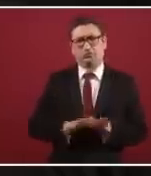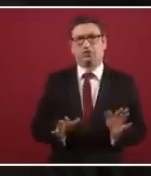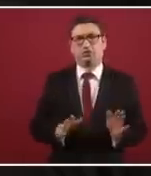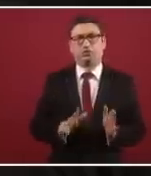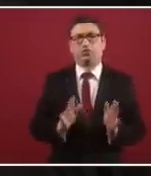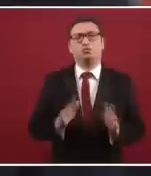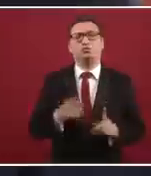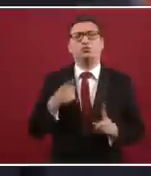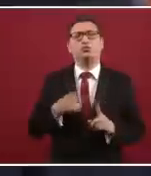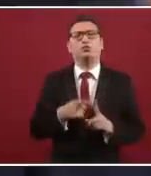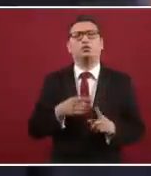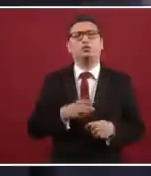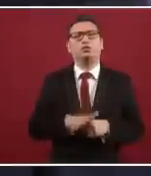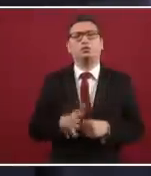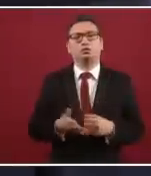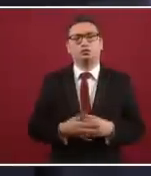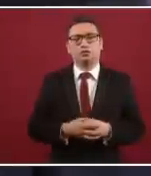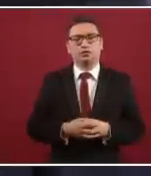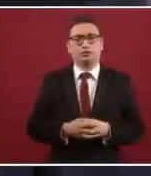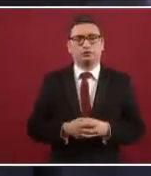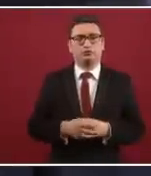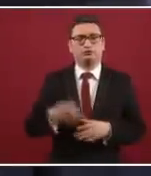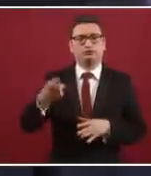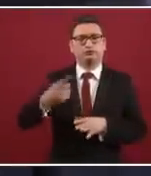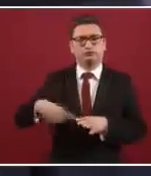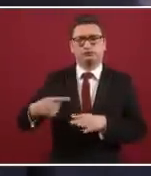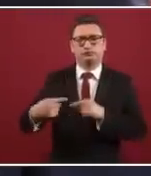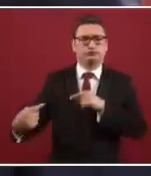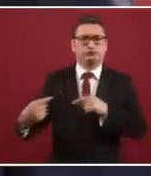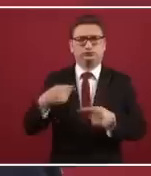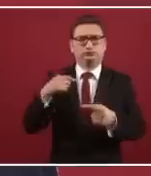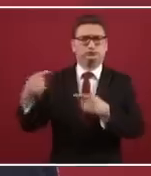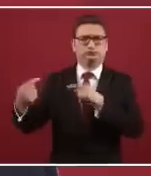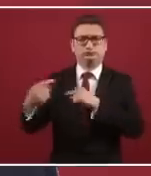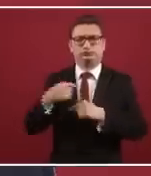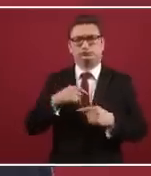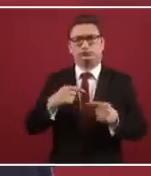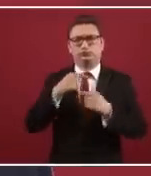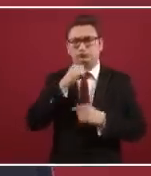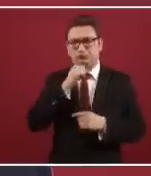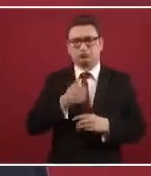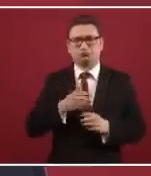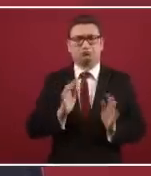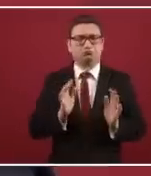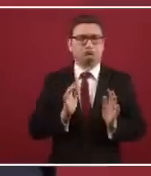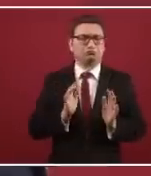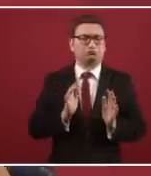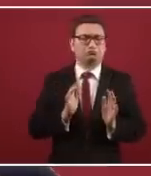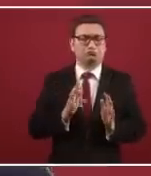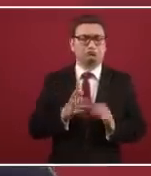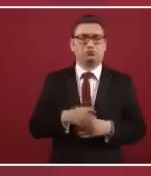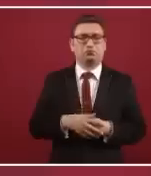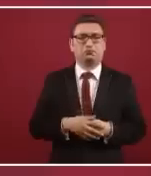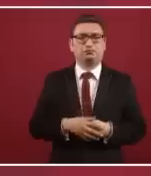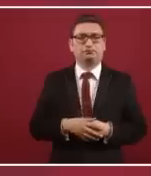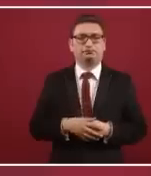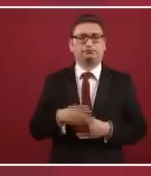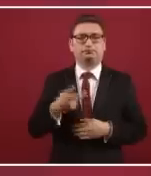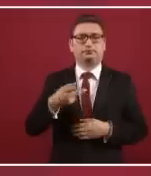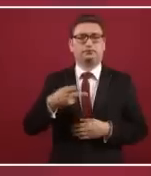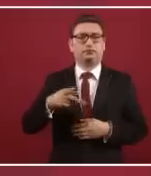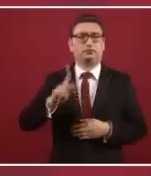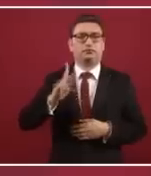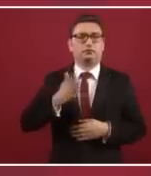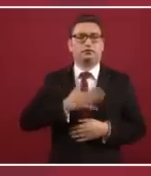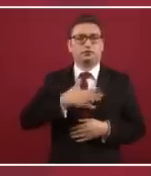con el propósito de que no haya confrontación, de que no haya enfrentamientos, pero no es más que